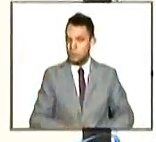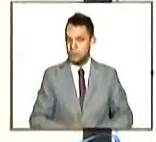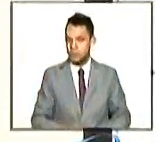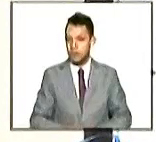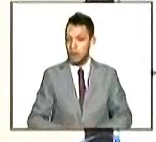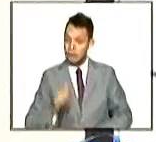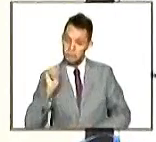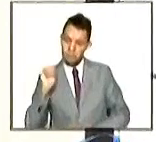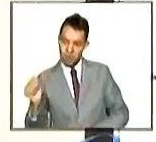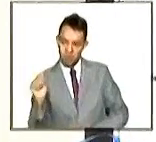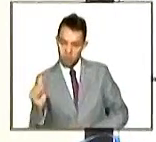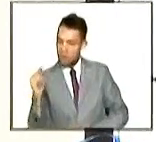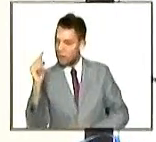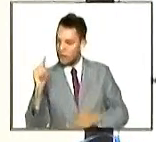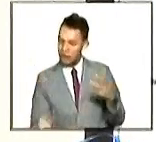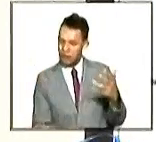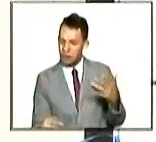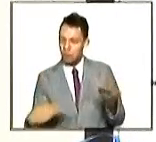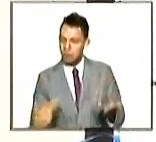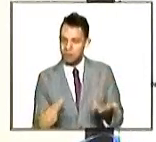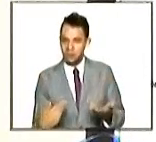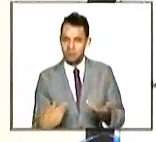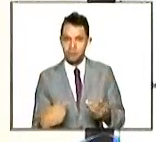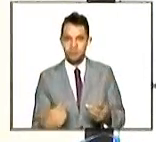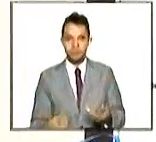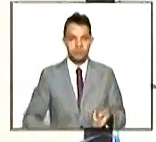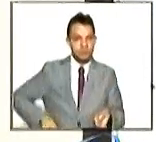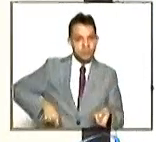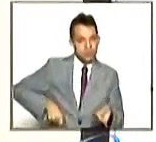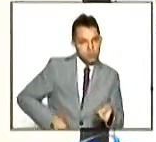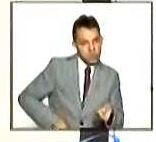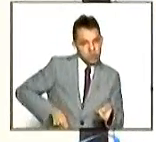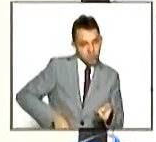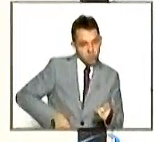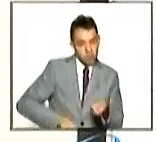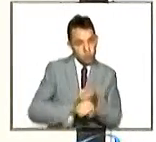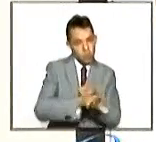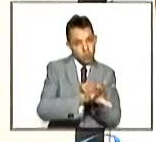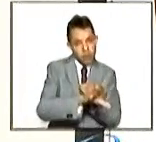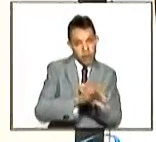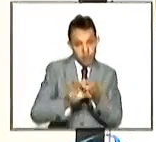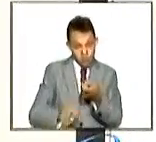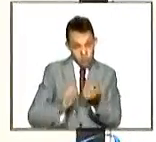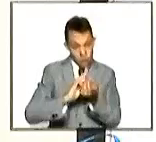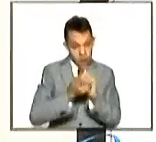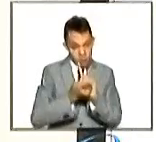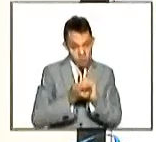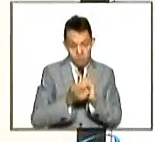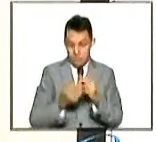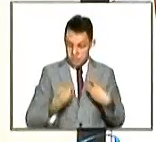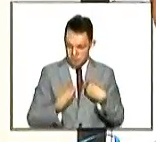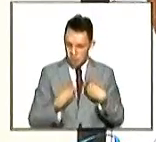usted considera que con este proceso de la fumigación su vida ha cambiado?